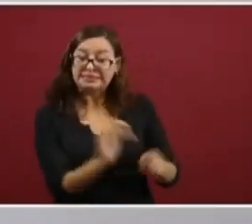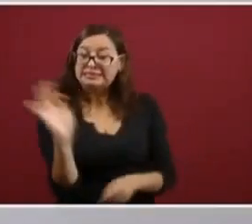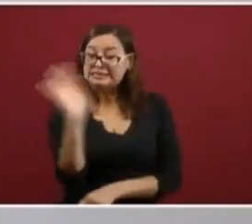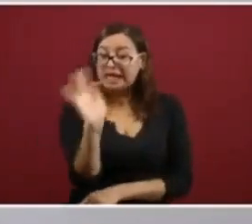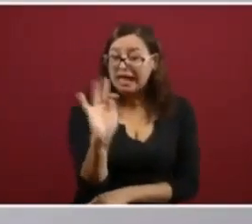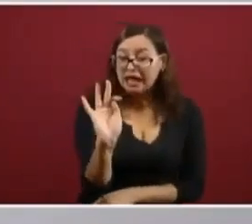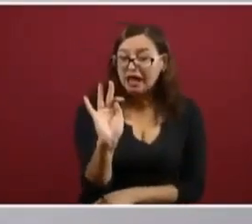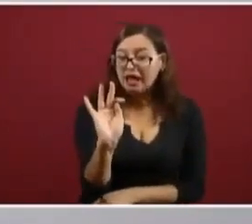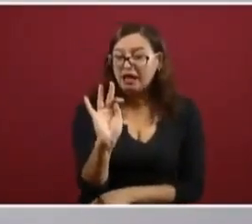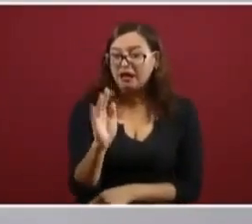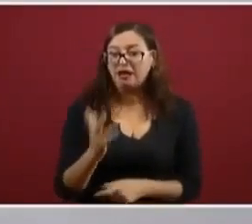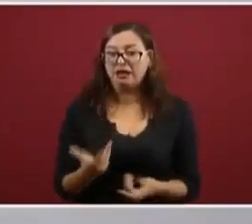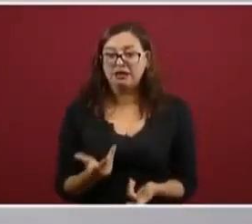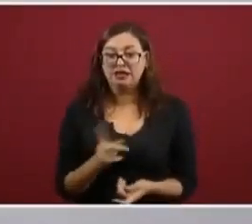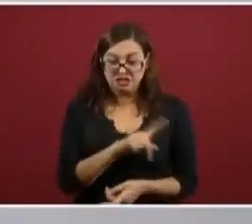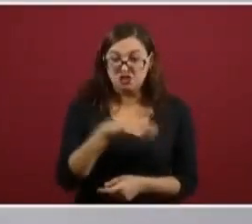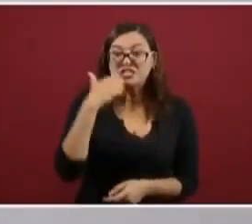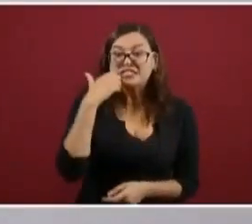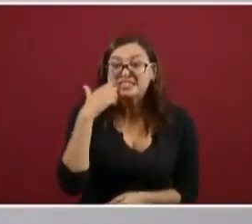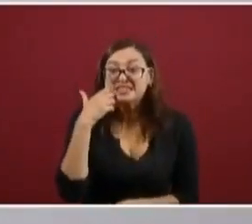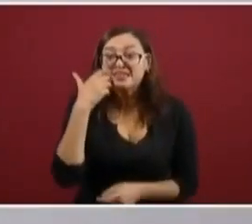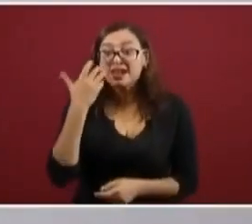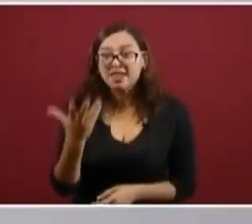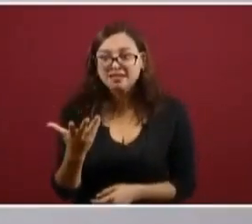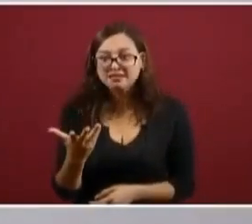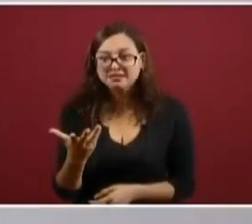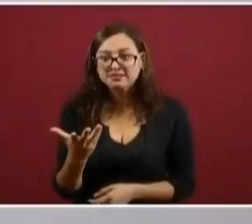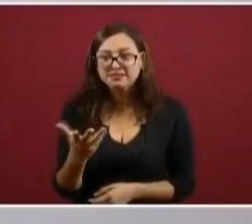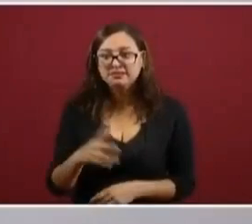violencia que pretendan hacer